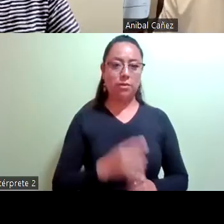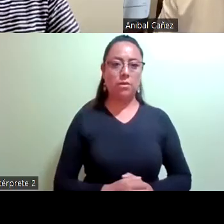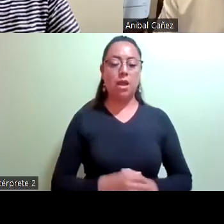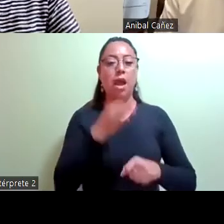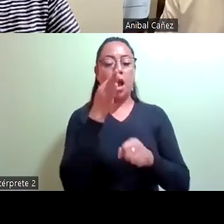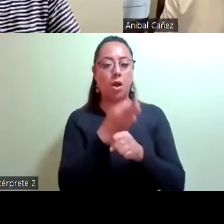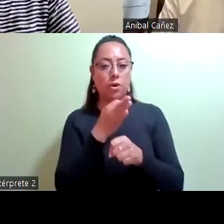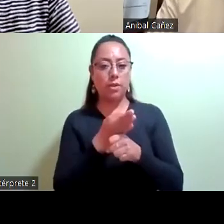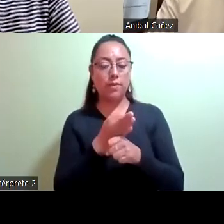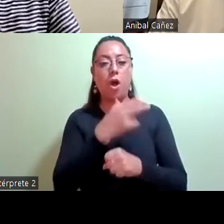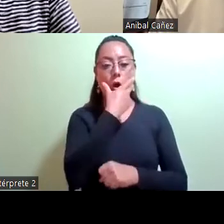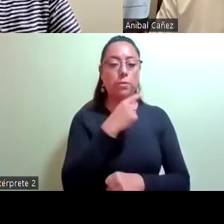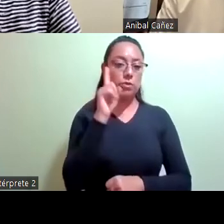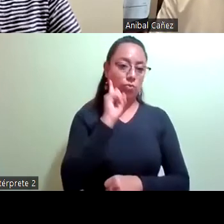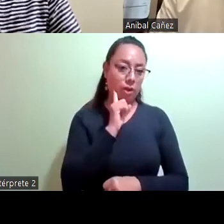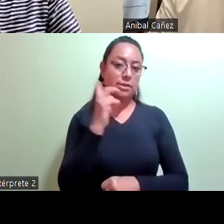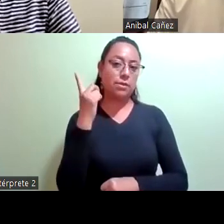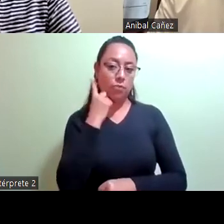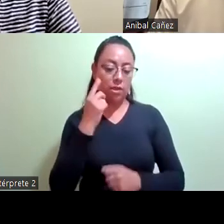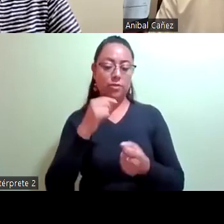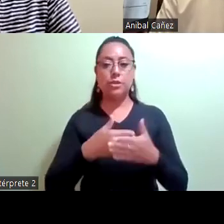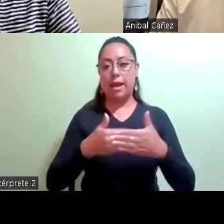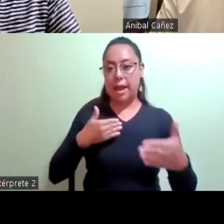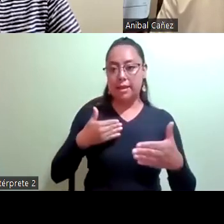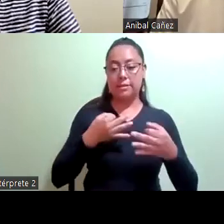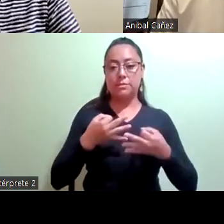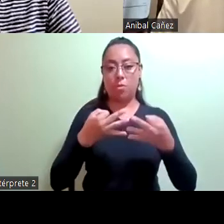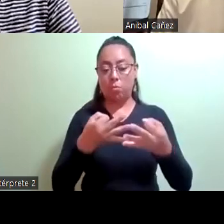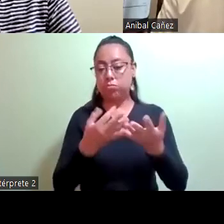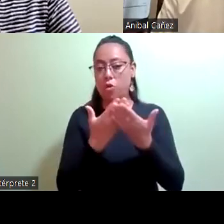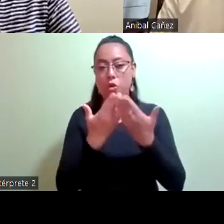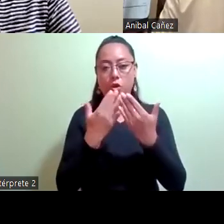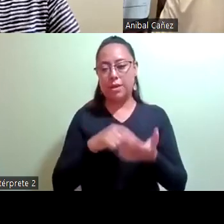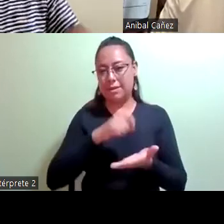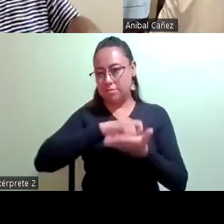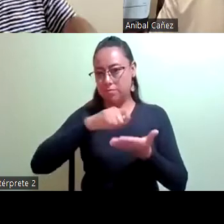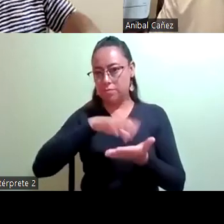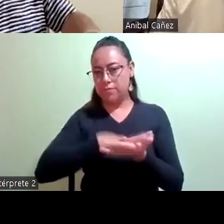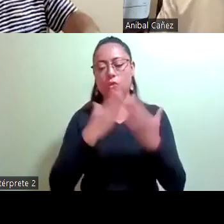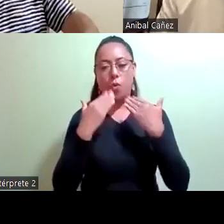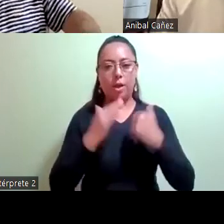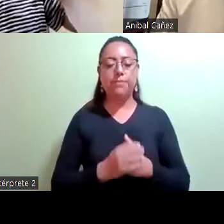diputadas ni diputados inscritos. Si me permiten, quisiera hacer uso de la voz.